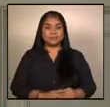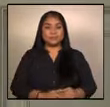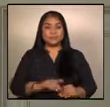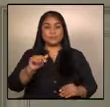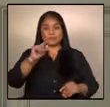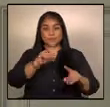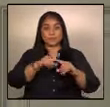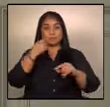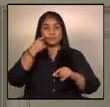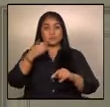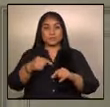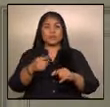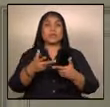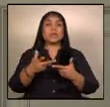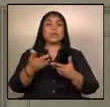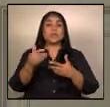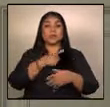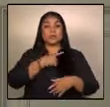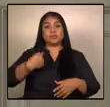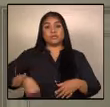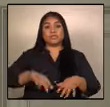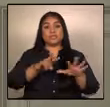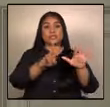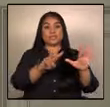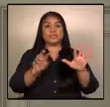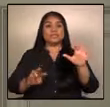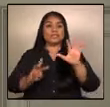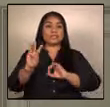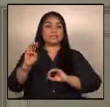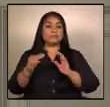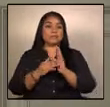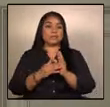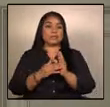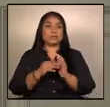millones de dólares y con China 713 mil.